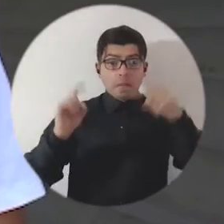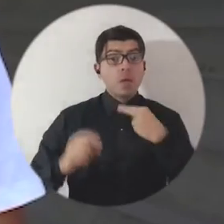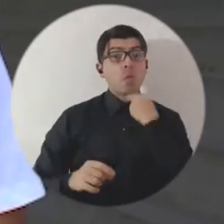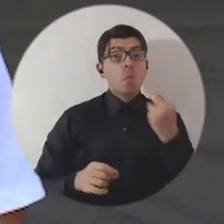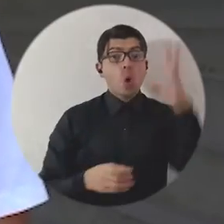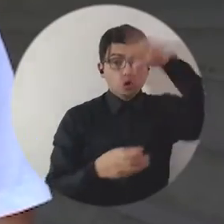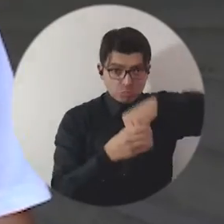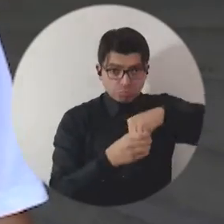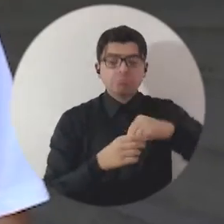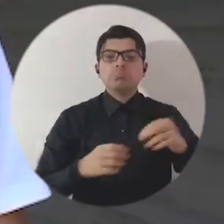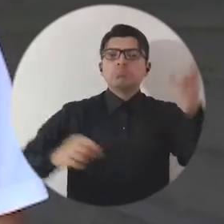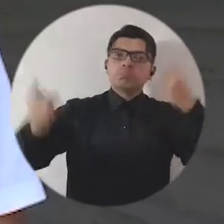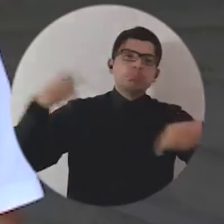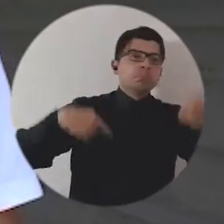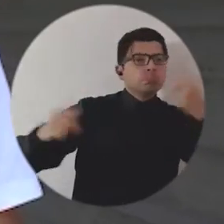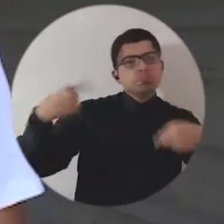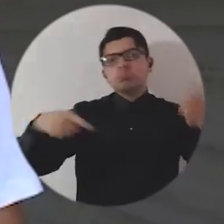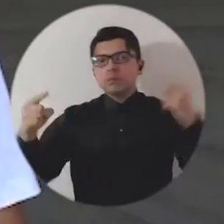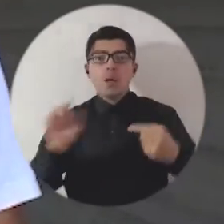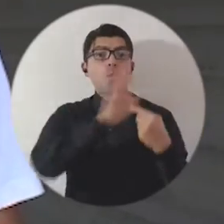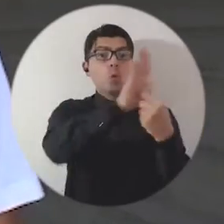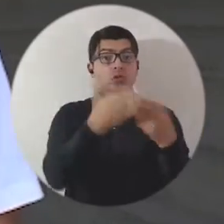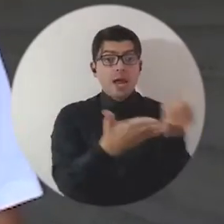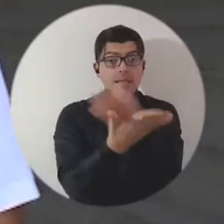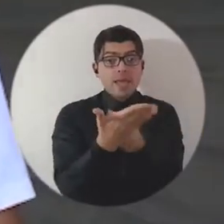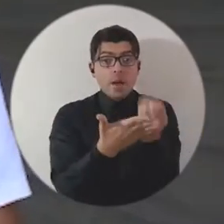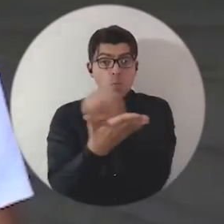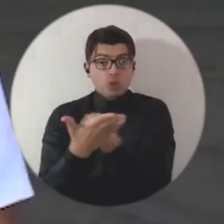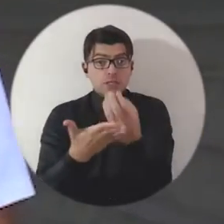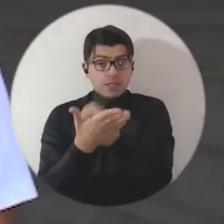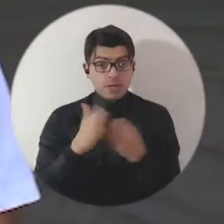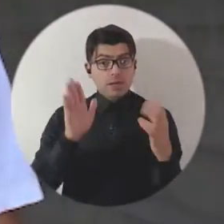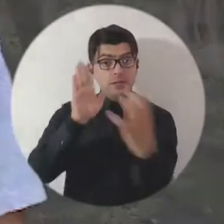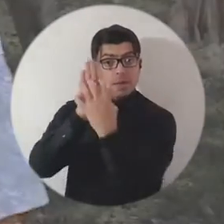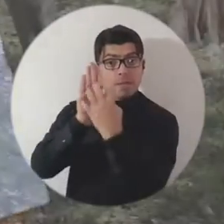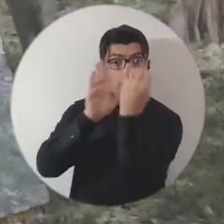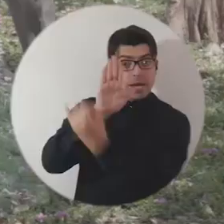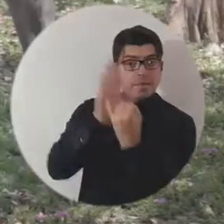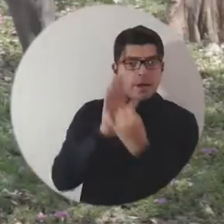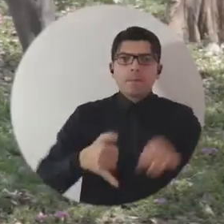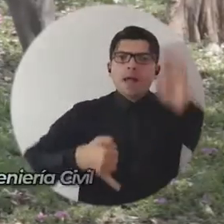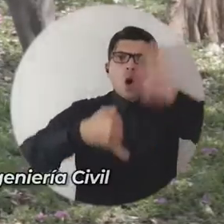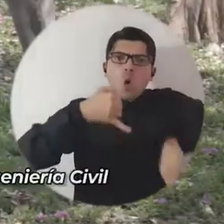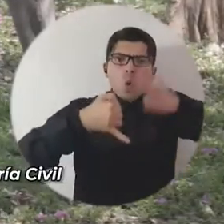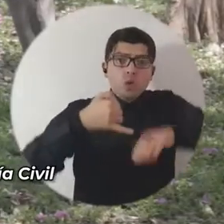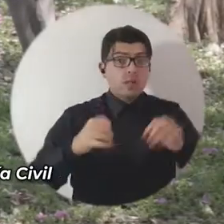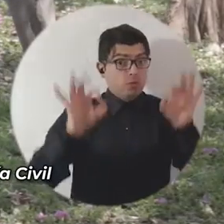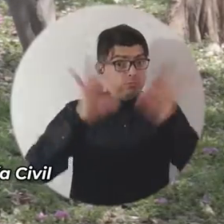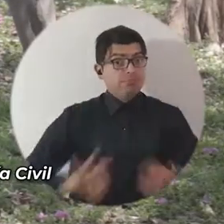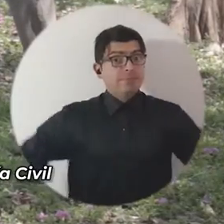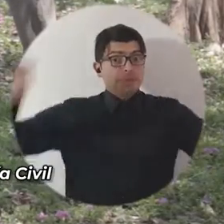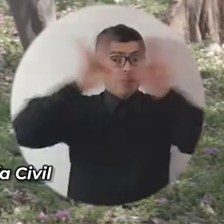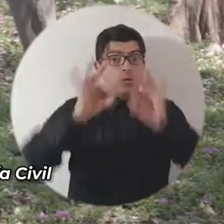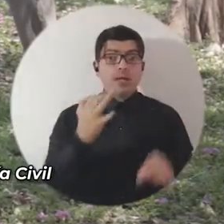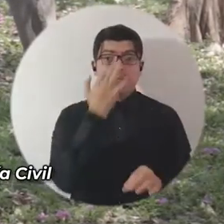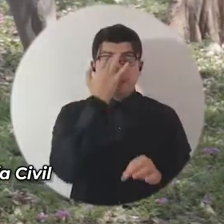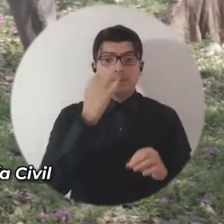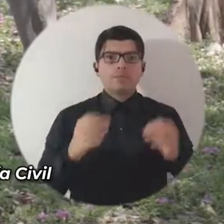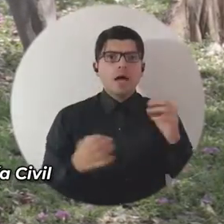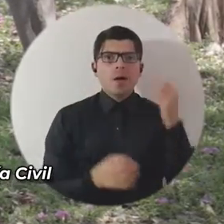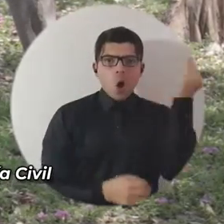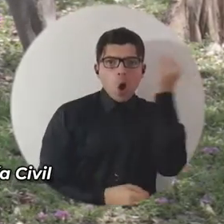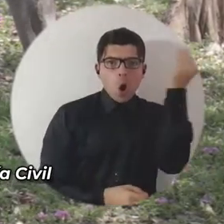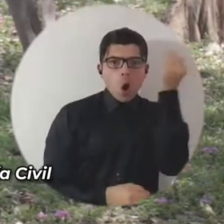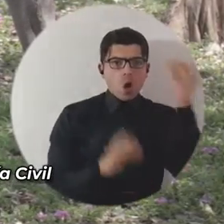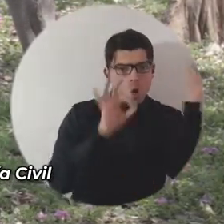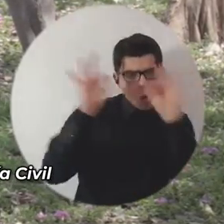voz y presentar las diapositivas o tus imágenes. Y por último, pero no menos importante, desde el